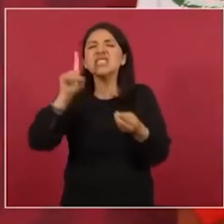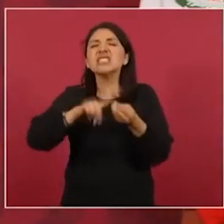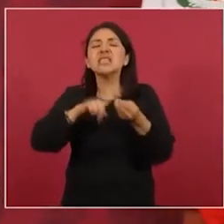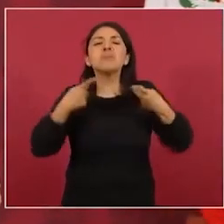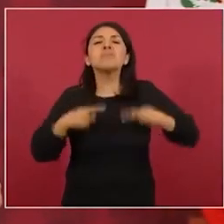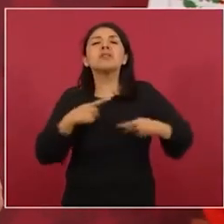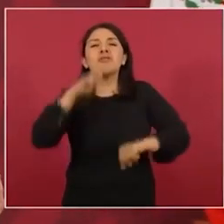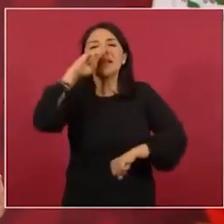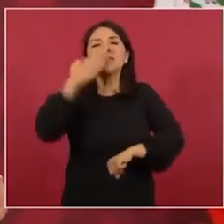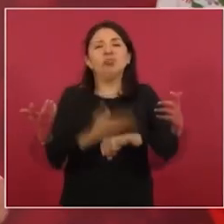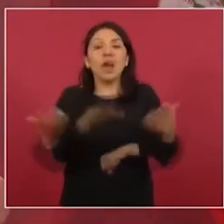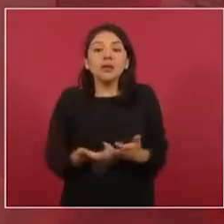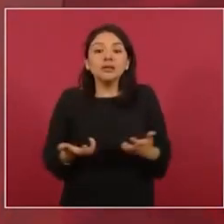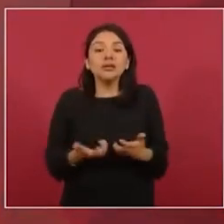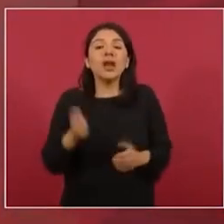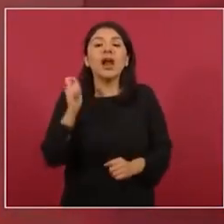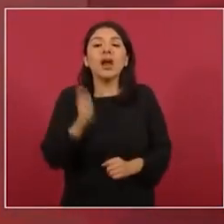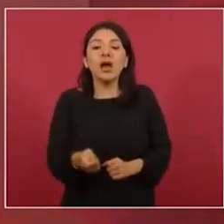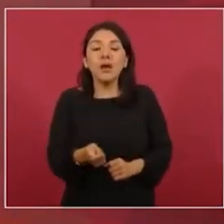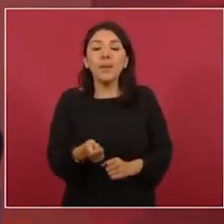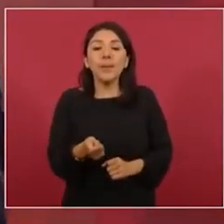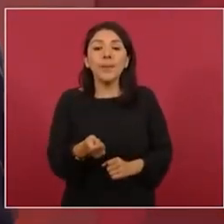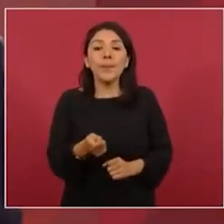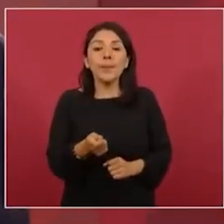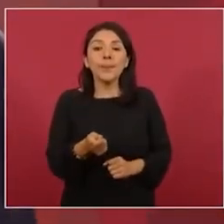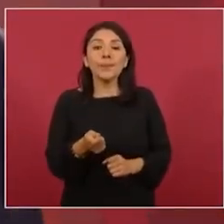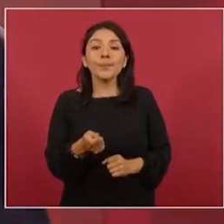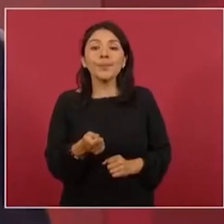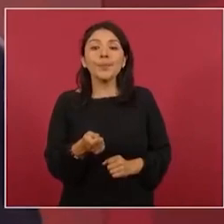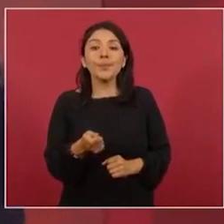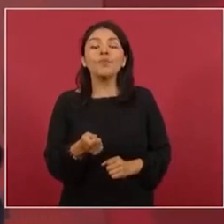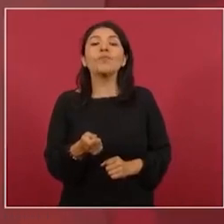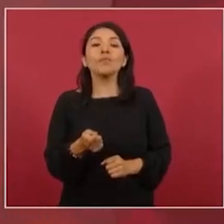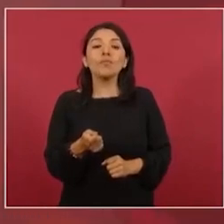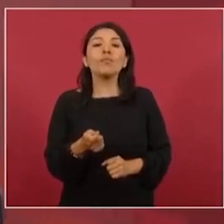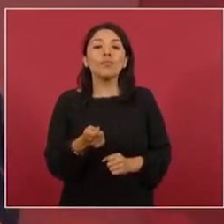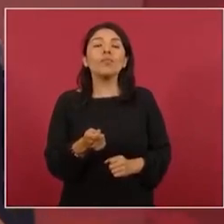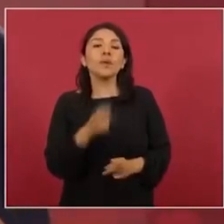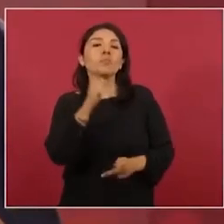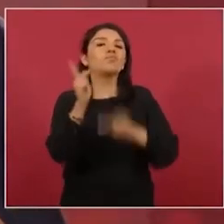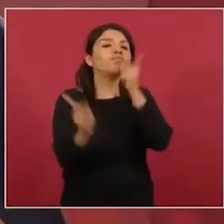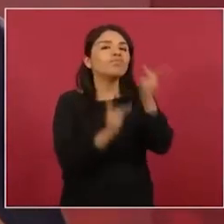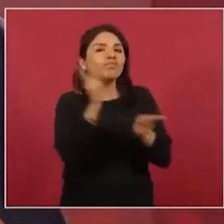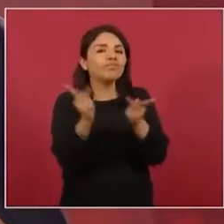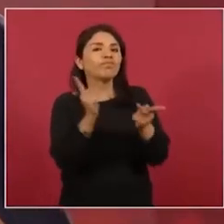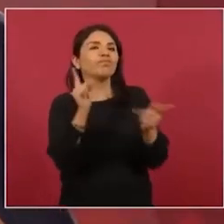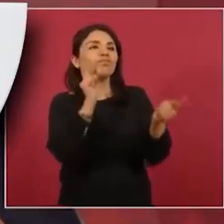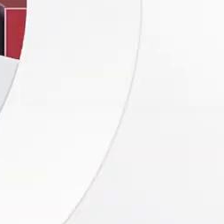responsables de las empresas, llevar a cabo consultas con sus abogados.